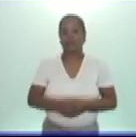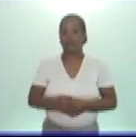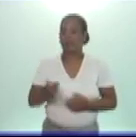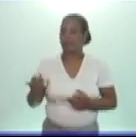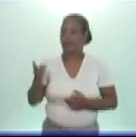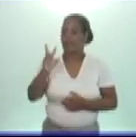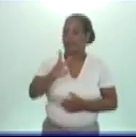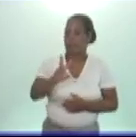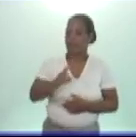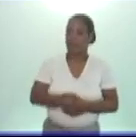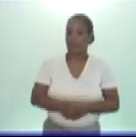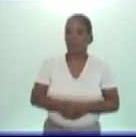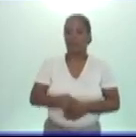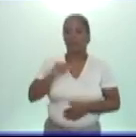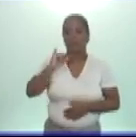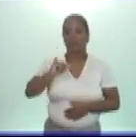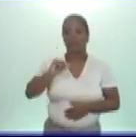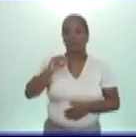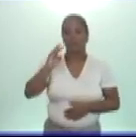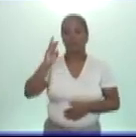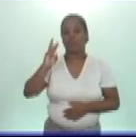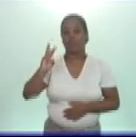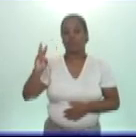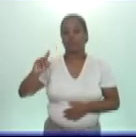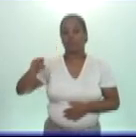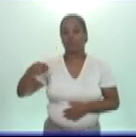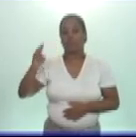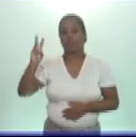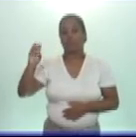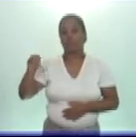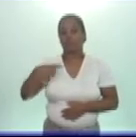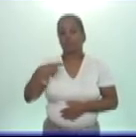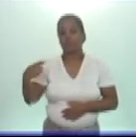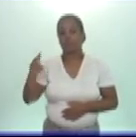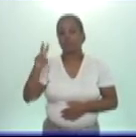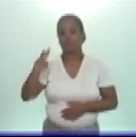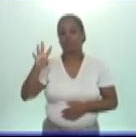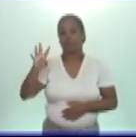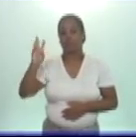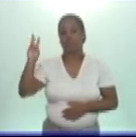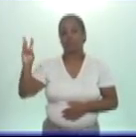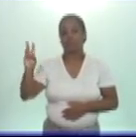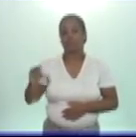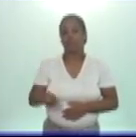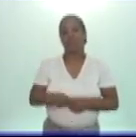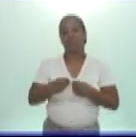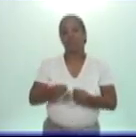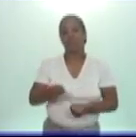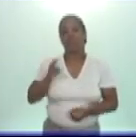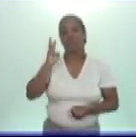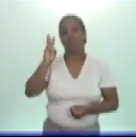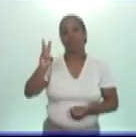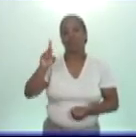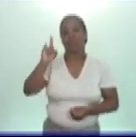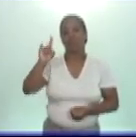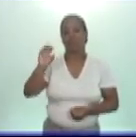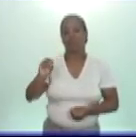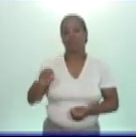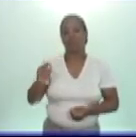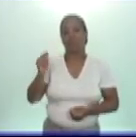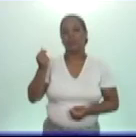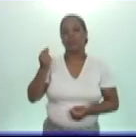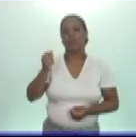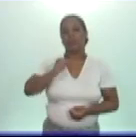es 633,30 menos 243, tenemos los 390 pesos que gana